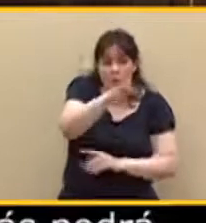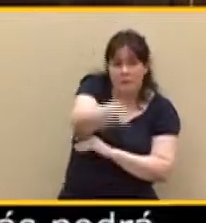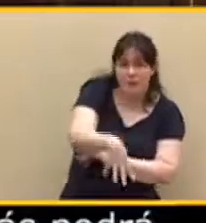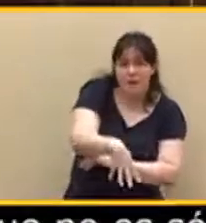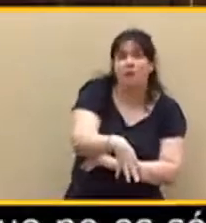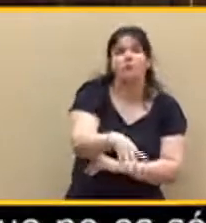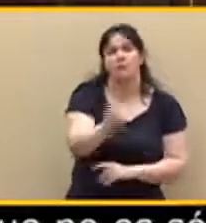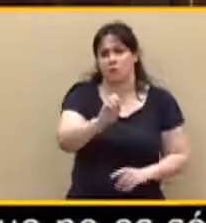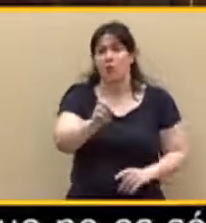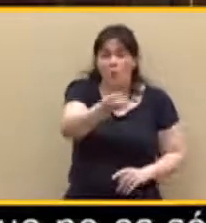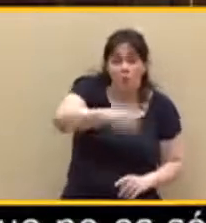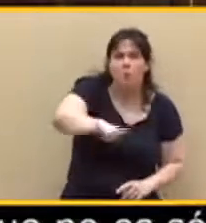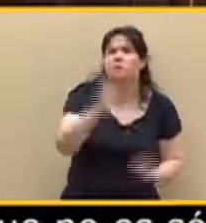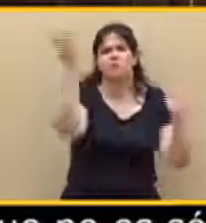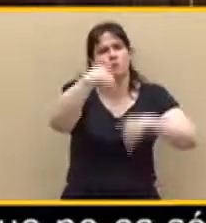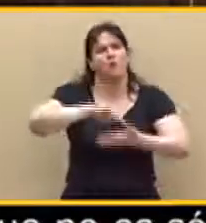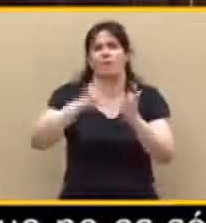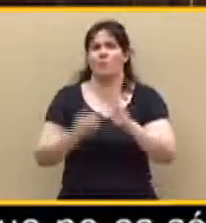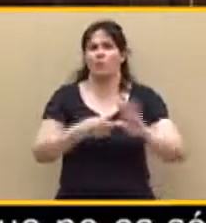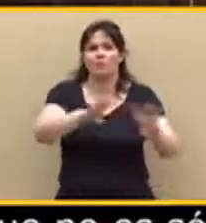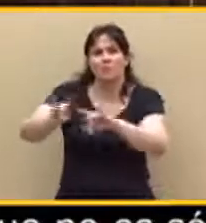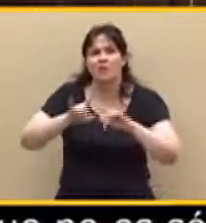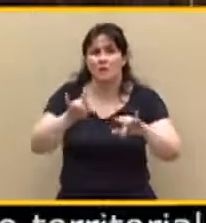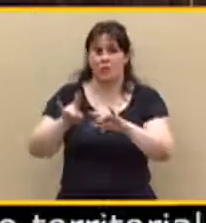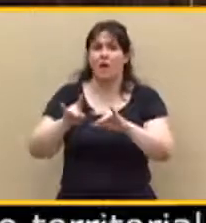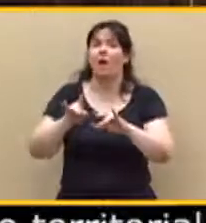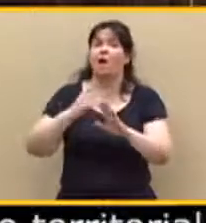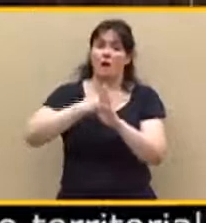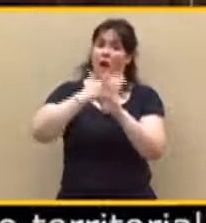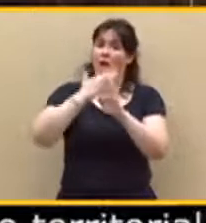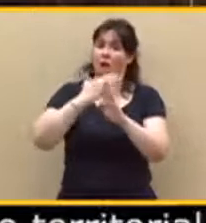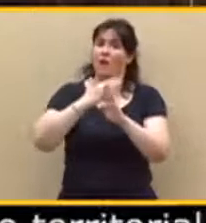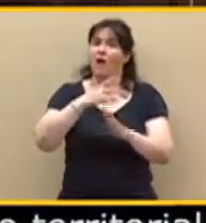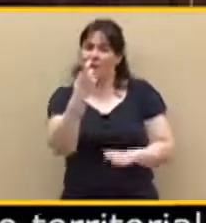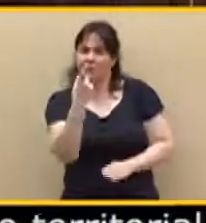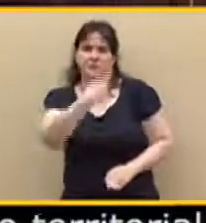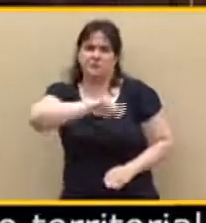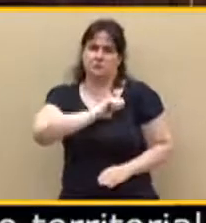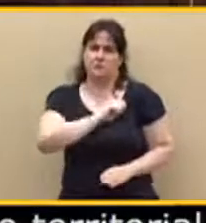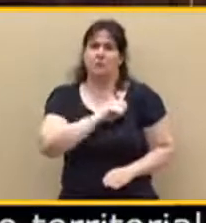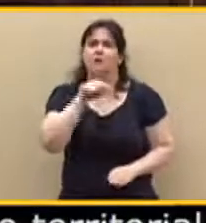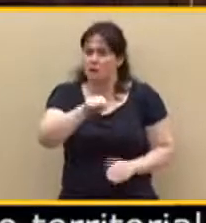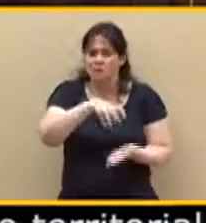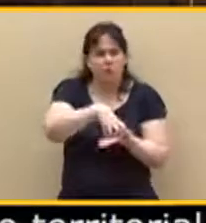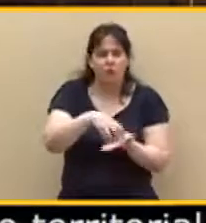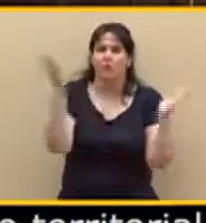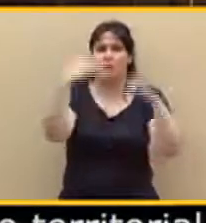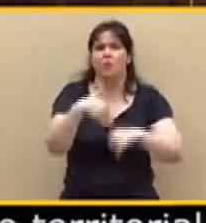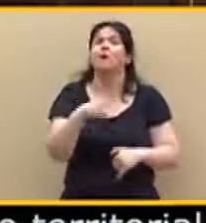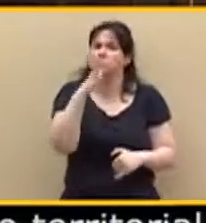Ustedes no tienen un proyecto territorial a la altura de este país y este es, sin duda, un motivo para